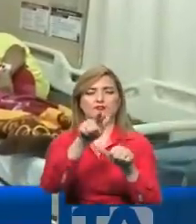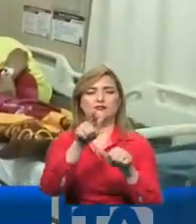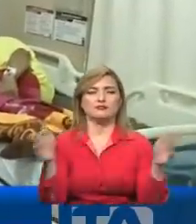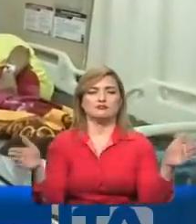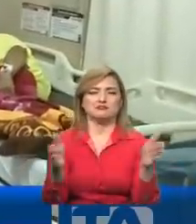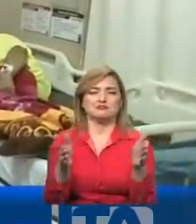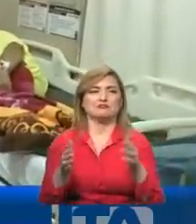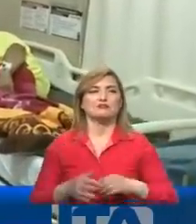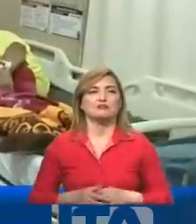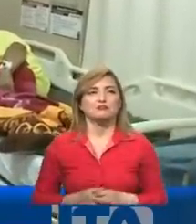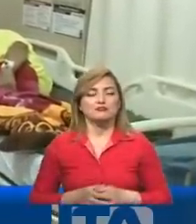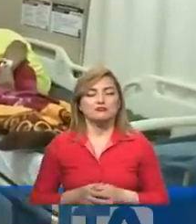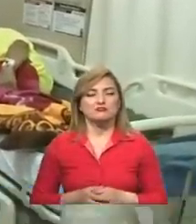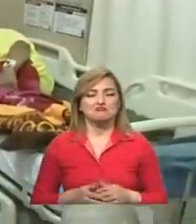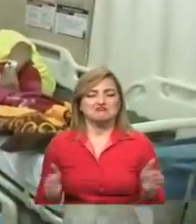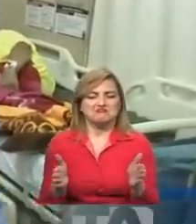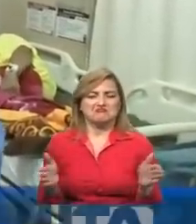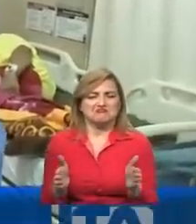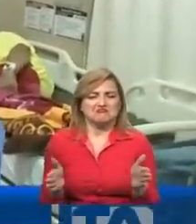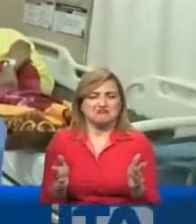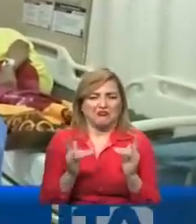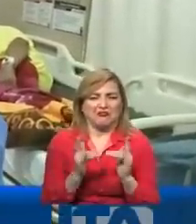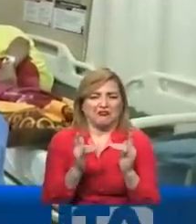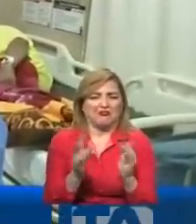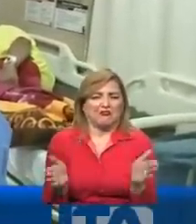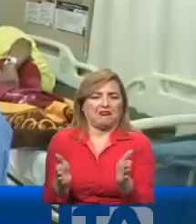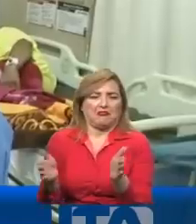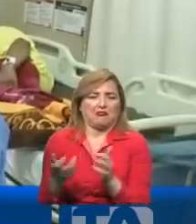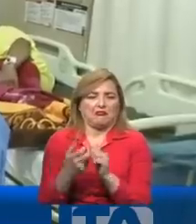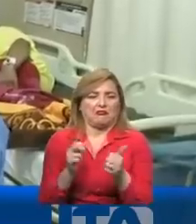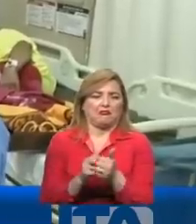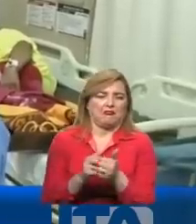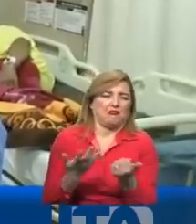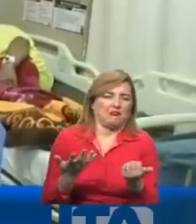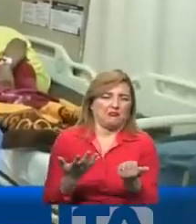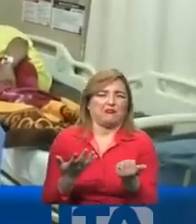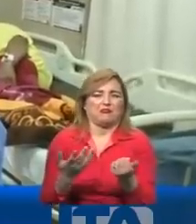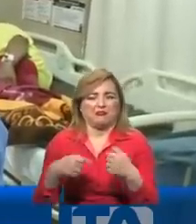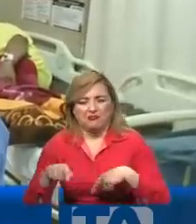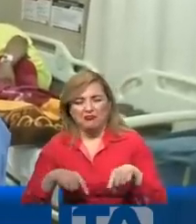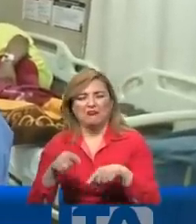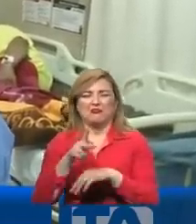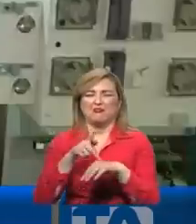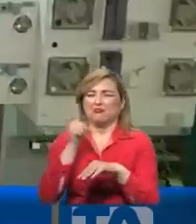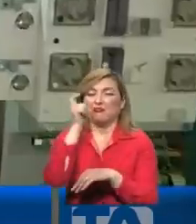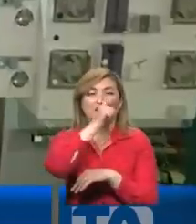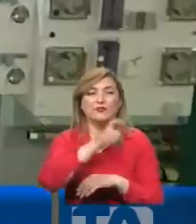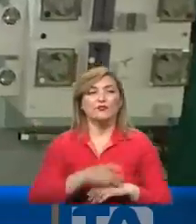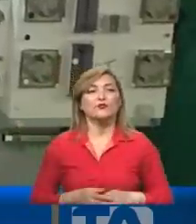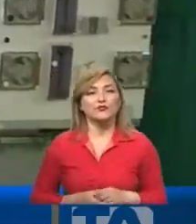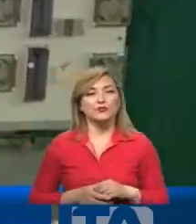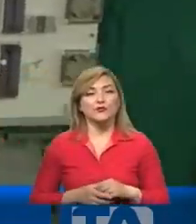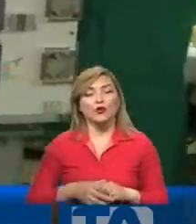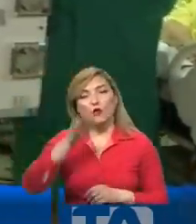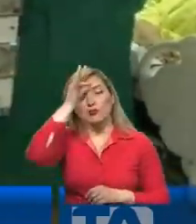área pequeña, como tú ves, es un área estrecha y eso nos conlleva una serie de situaciones logísticas y profesionales. A pesar de que